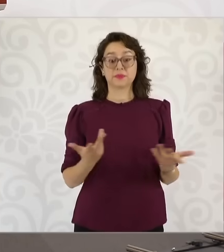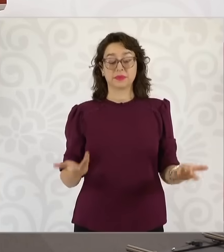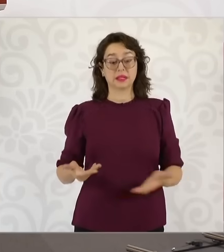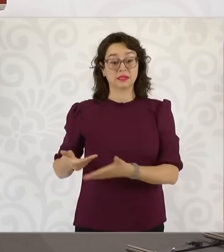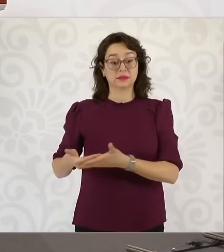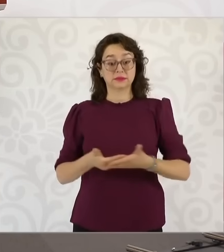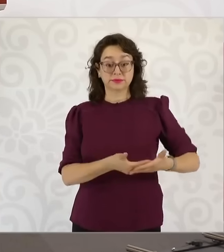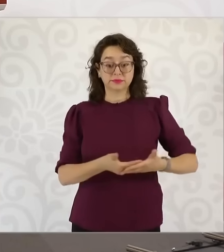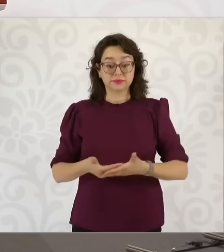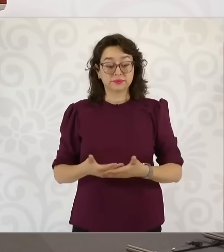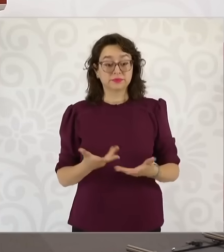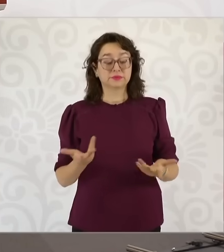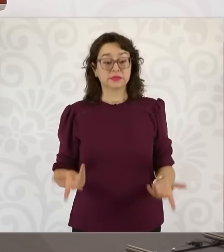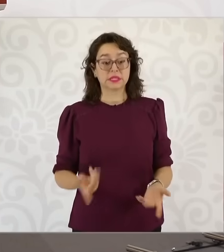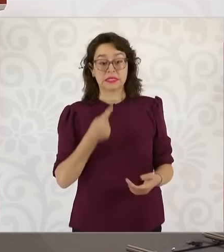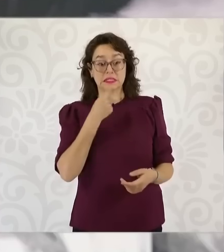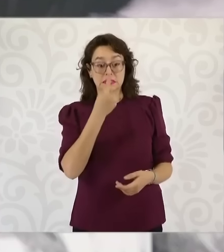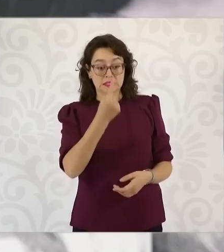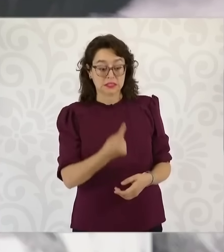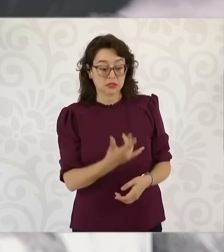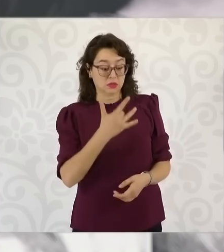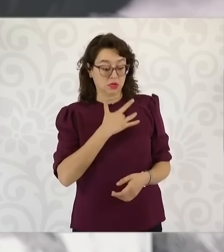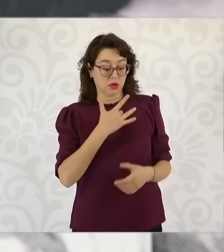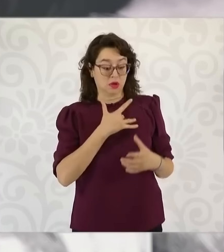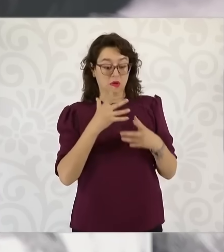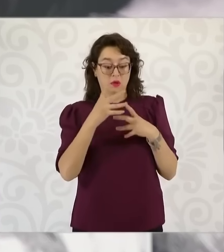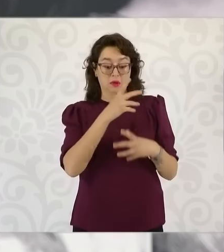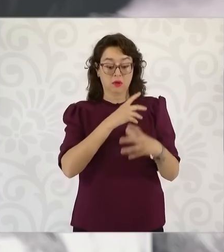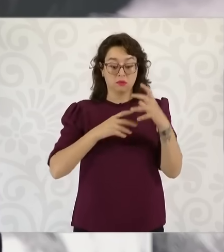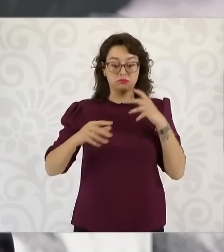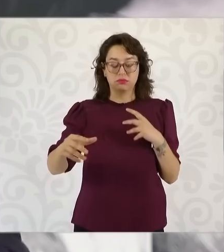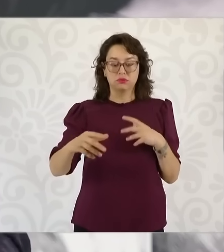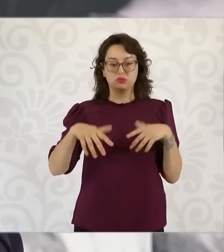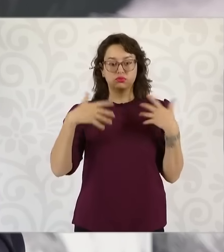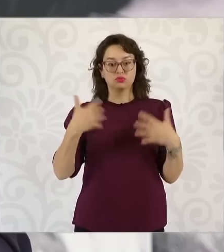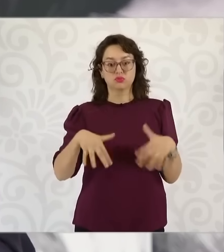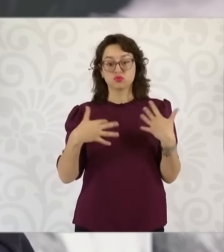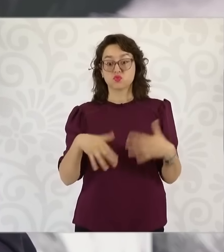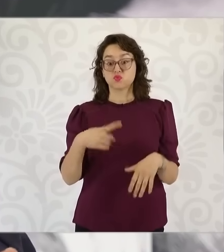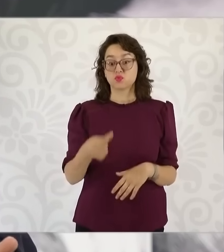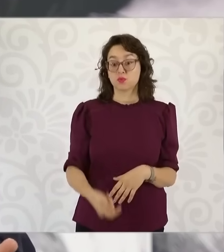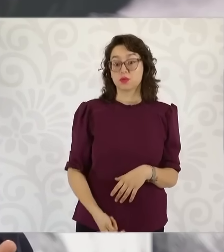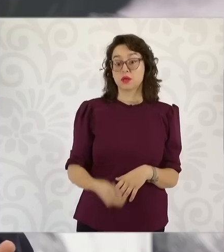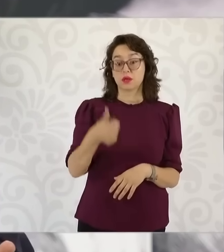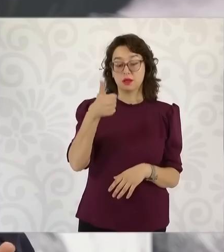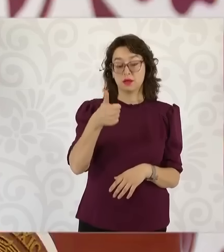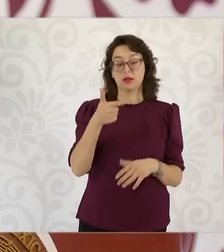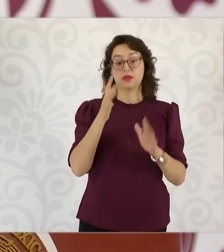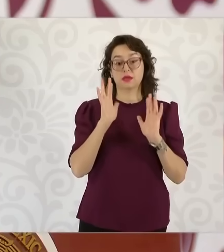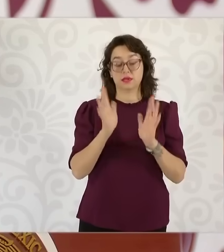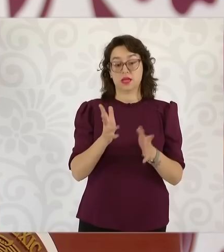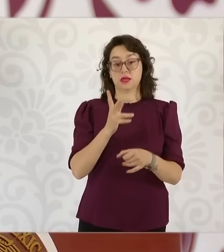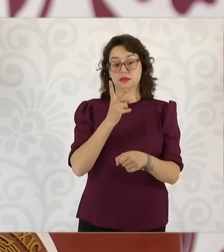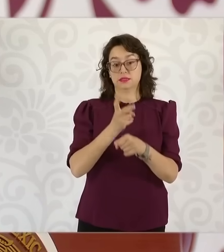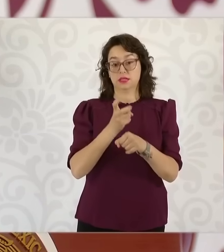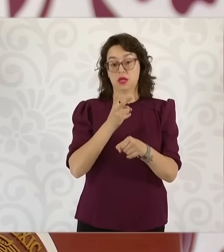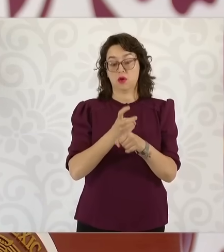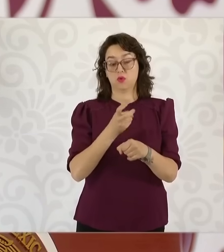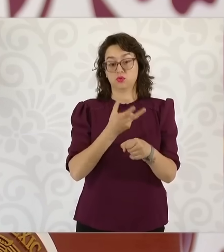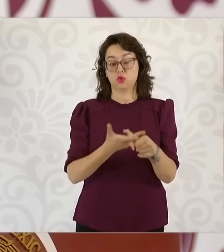convertimos en el segundo hospital, junto con el Hospital Infantil de México, en poder realizar trasplante de